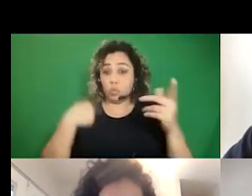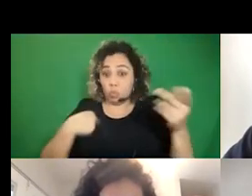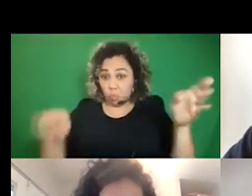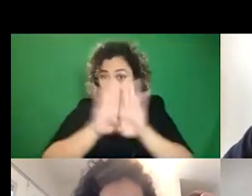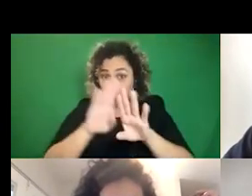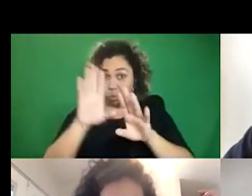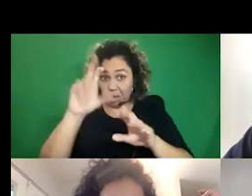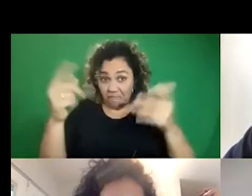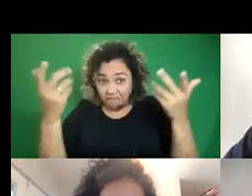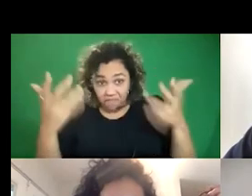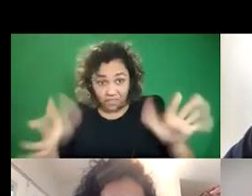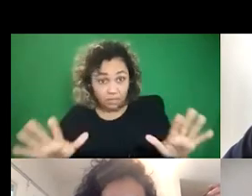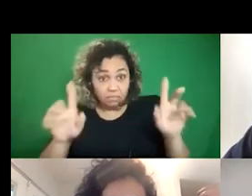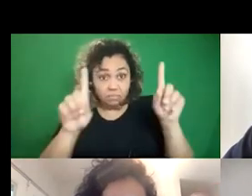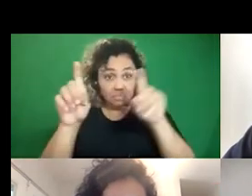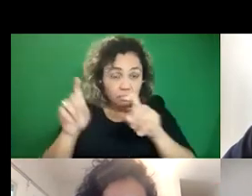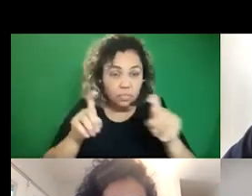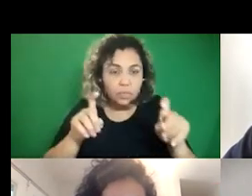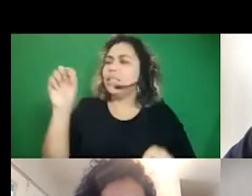ok cerraremos